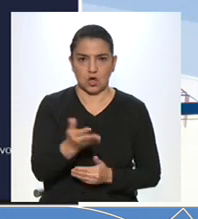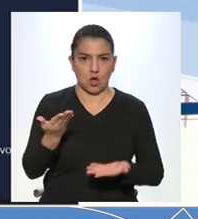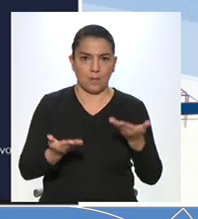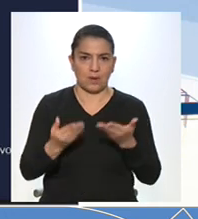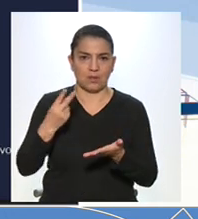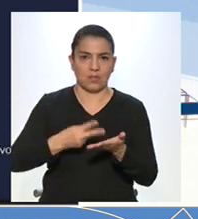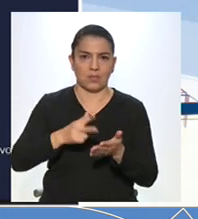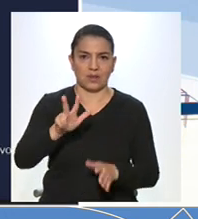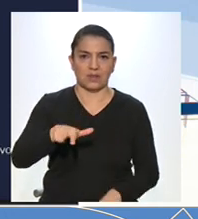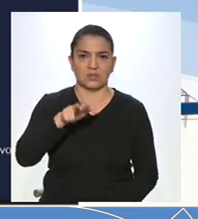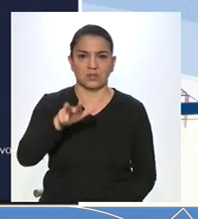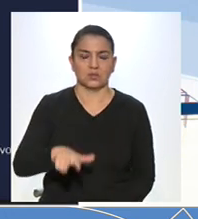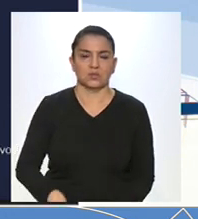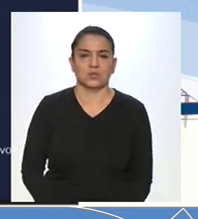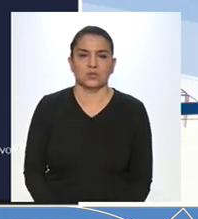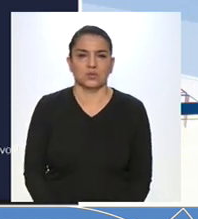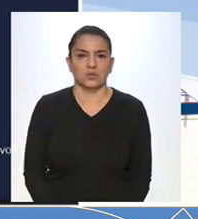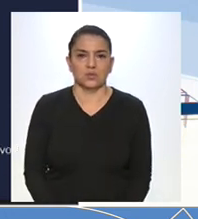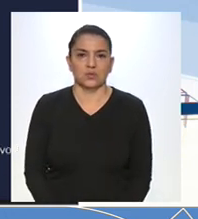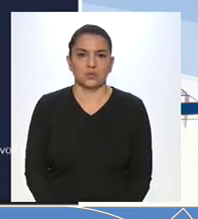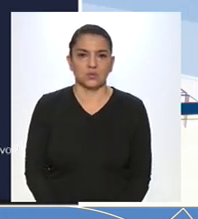2018.